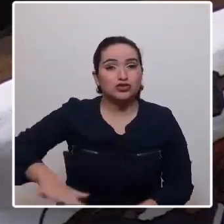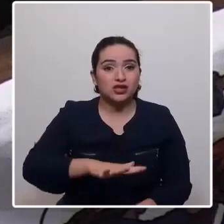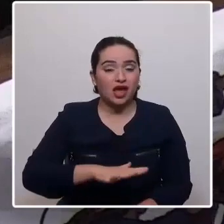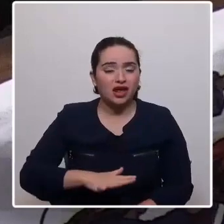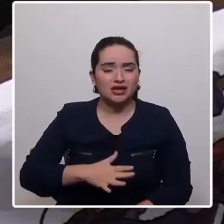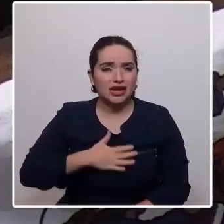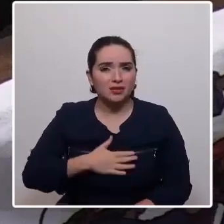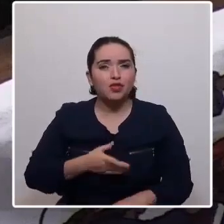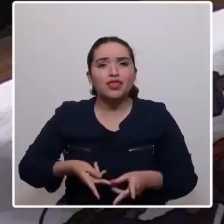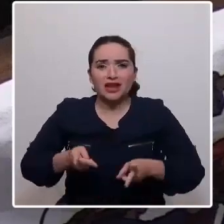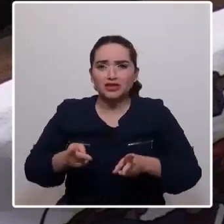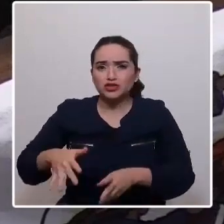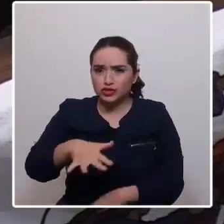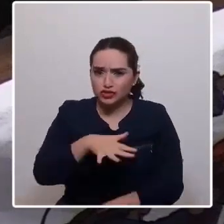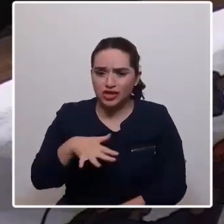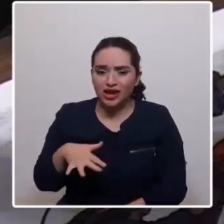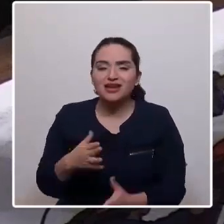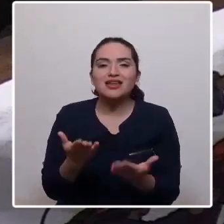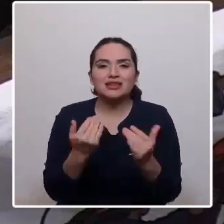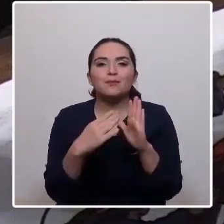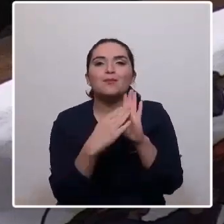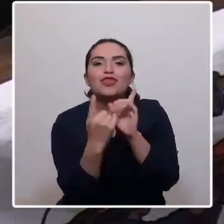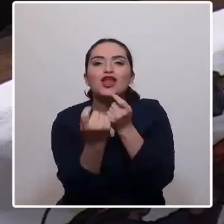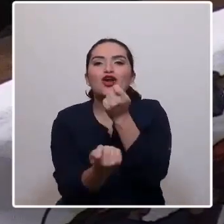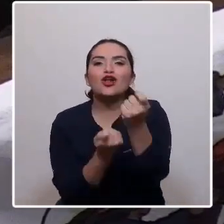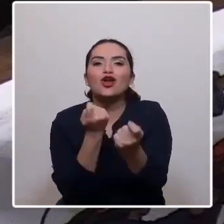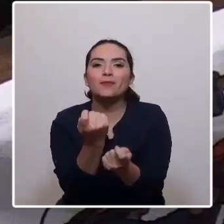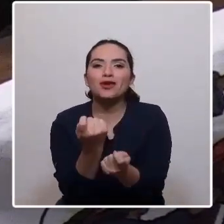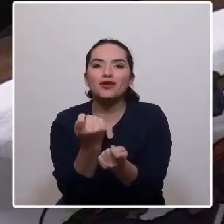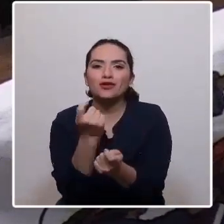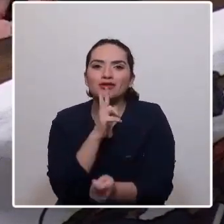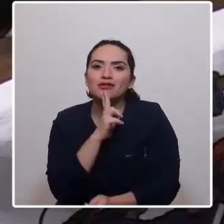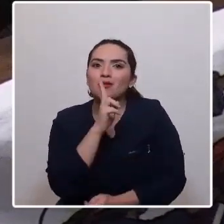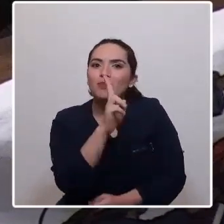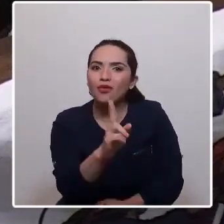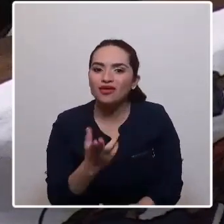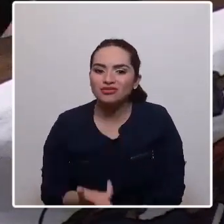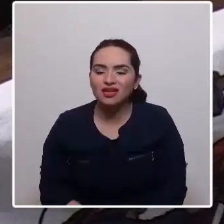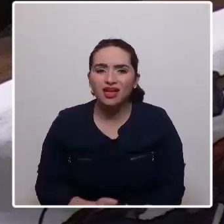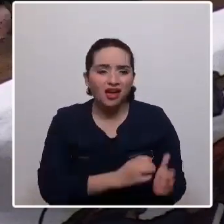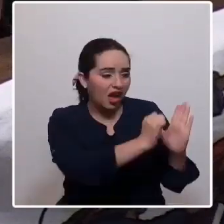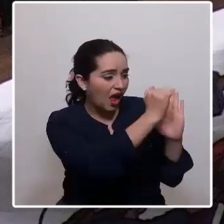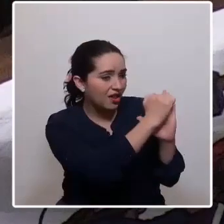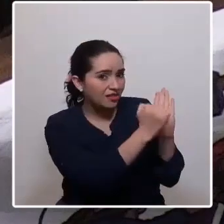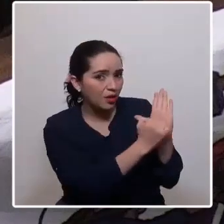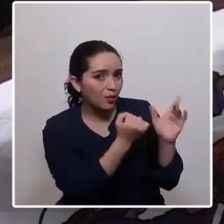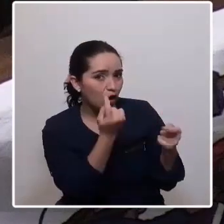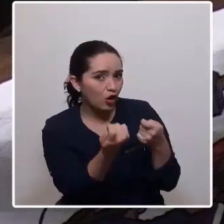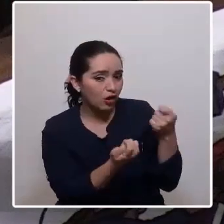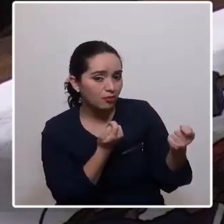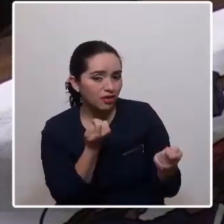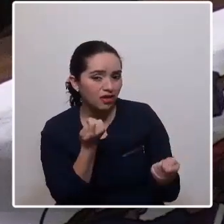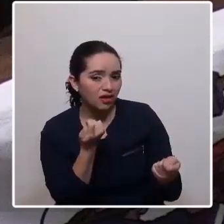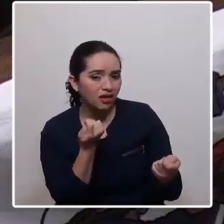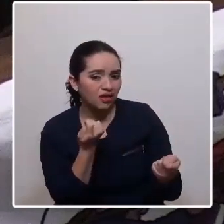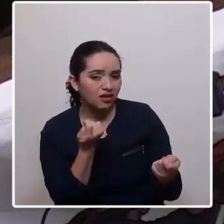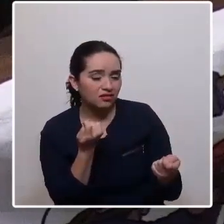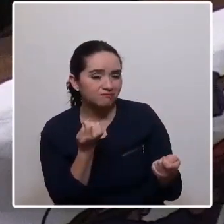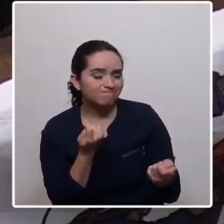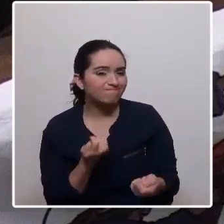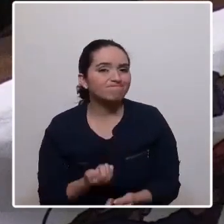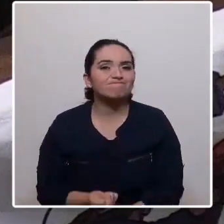derechos sociales, necesitamos un modelo económico que dé respuesta a esto. Y los artículos de economía creo que son uno de los más débiles.